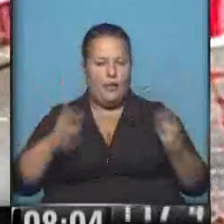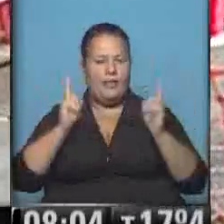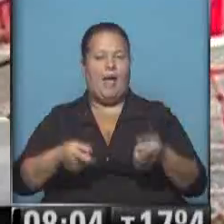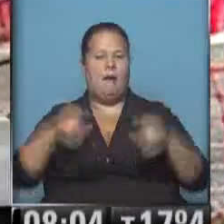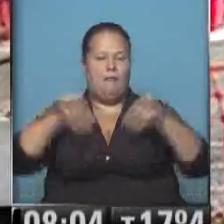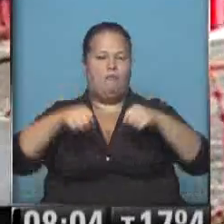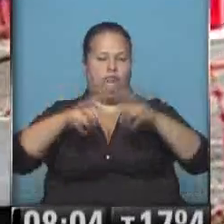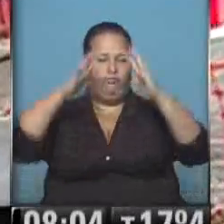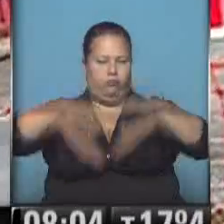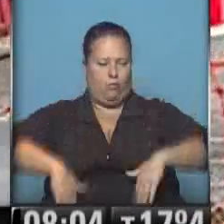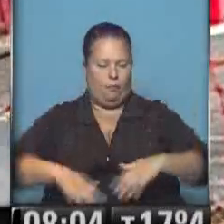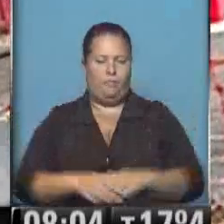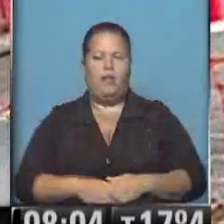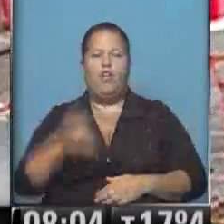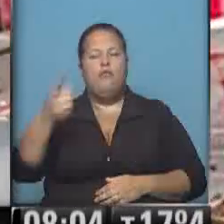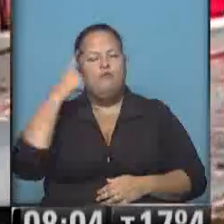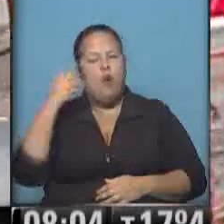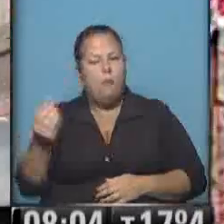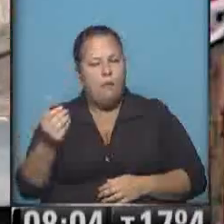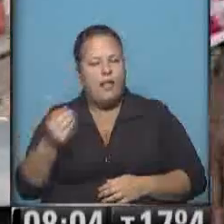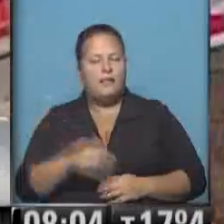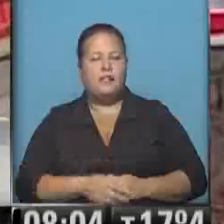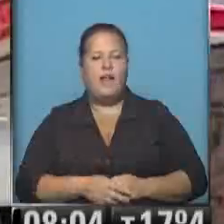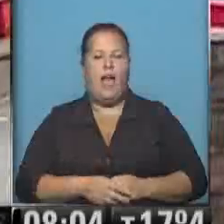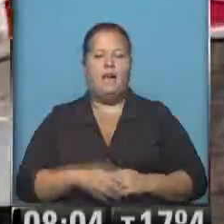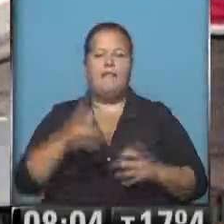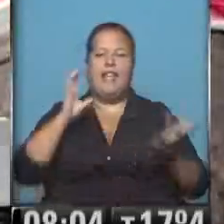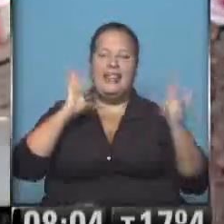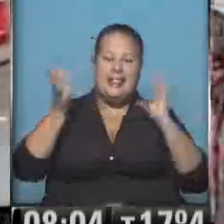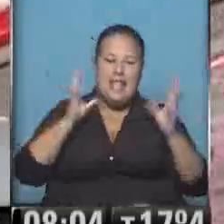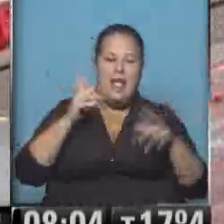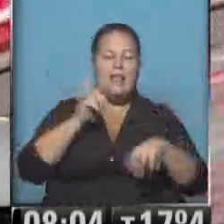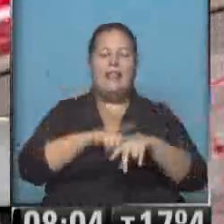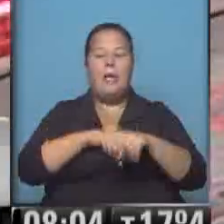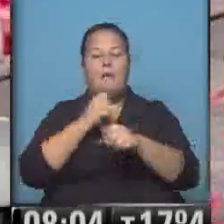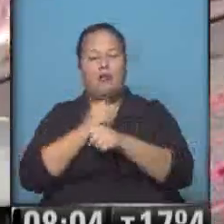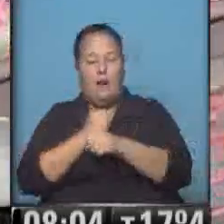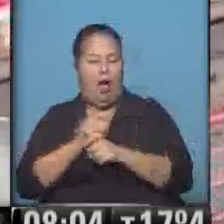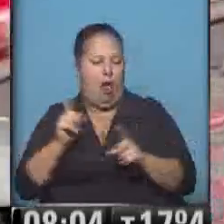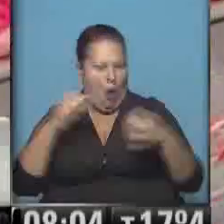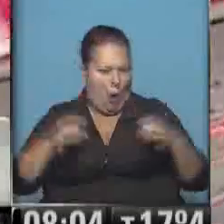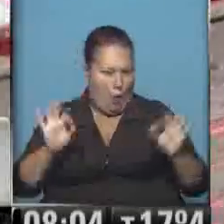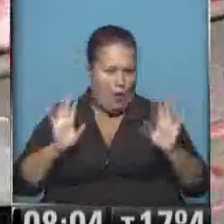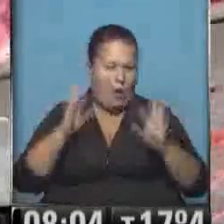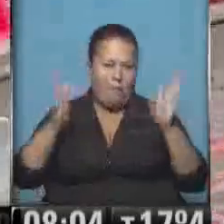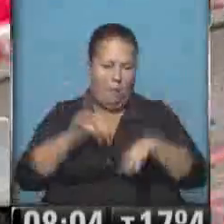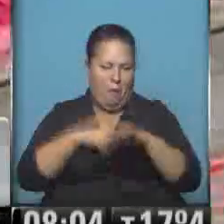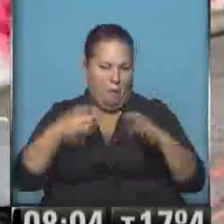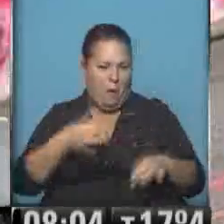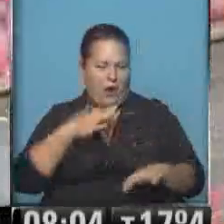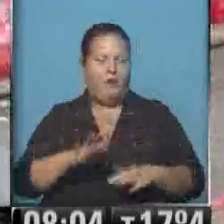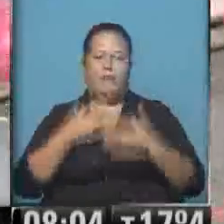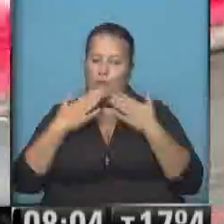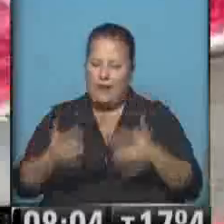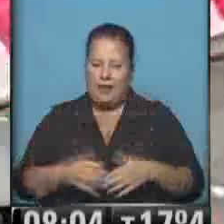la demolición de hoy. ¿Cómo consideran ustedes que se está llevando la relación del tiempo con el trabajo? No, bien, bien, estamos dentro del programa.